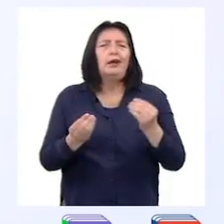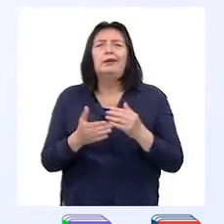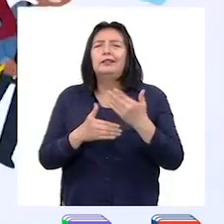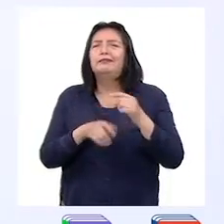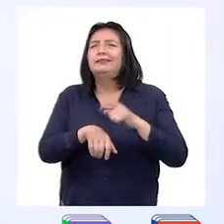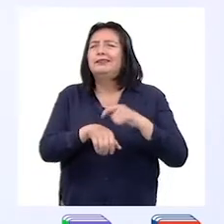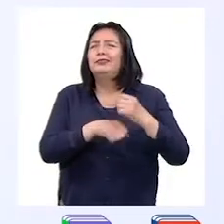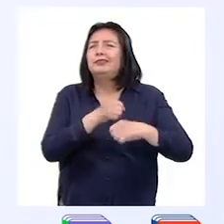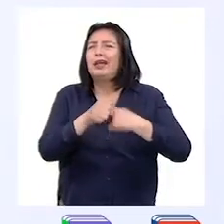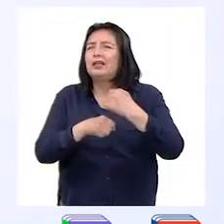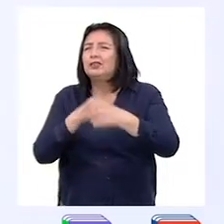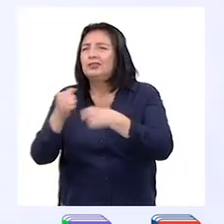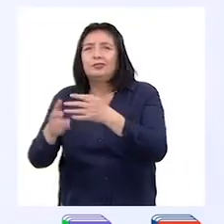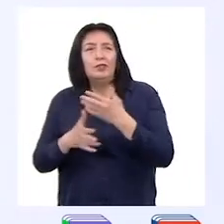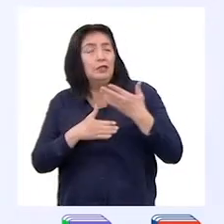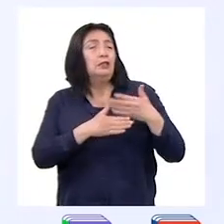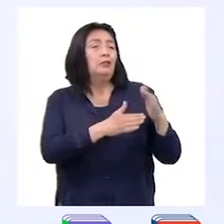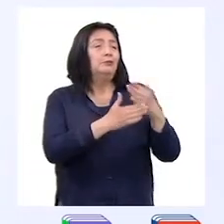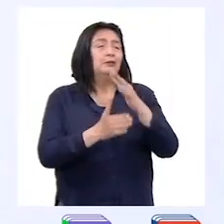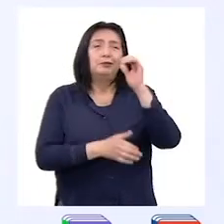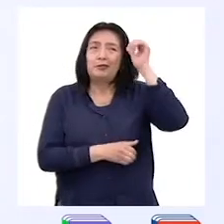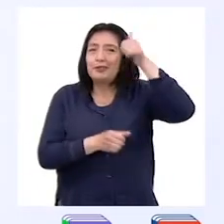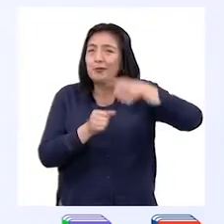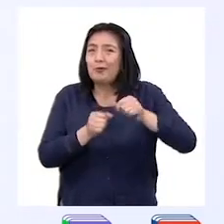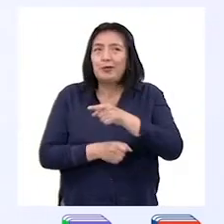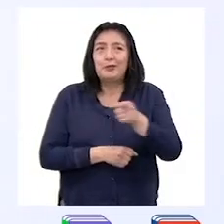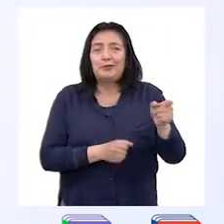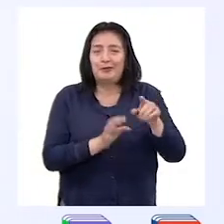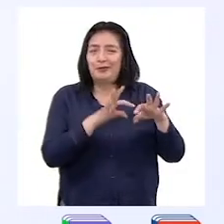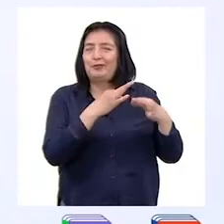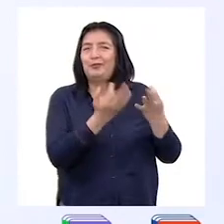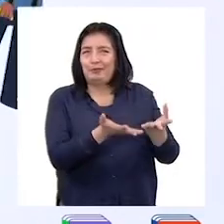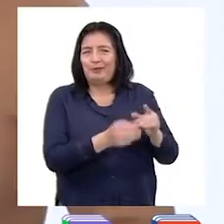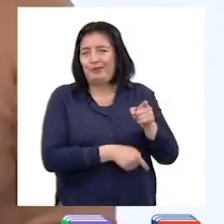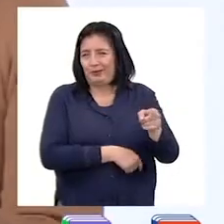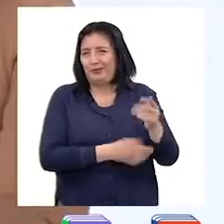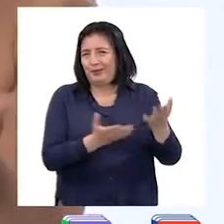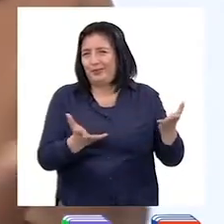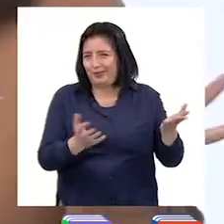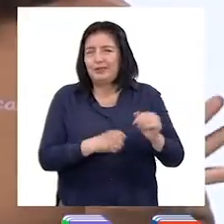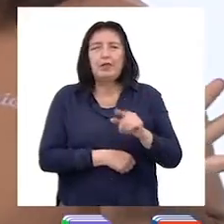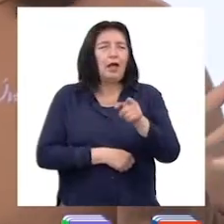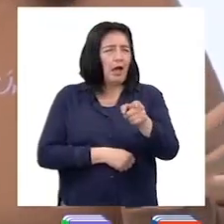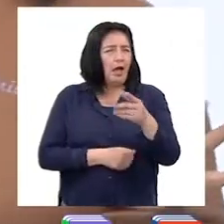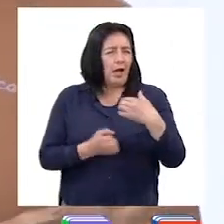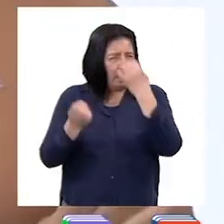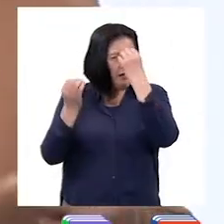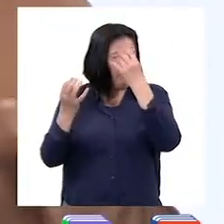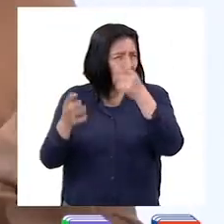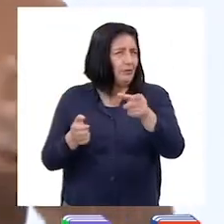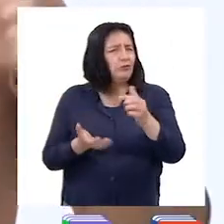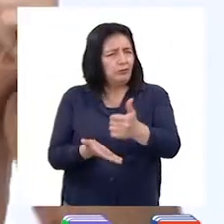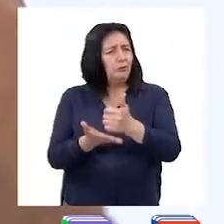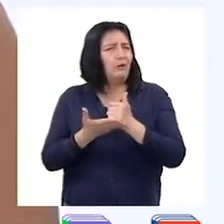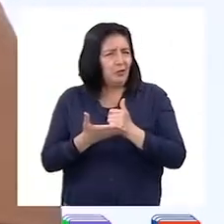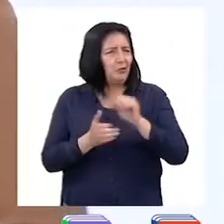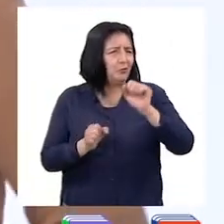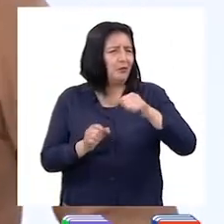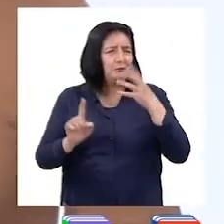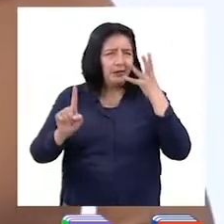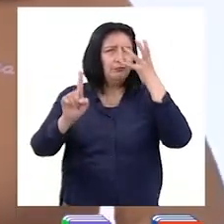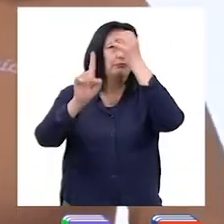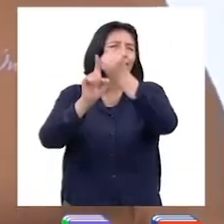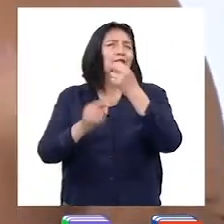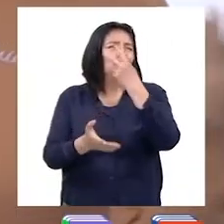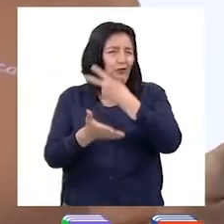del tiempo y compartiremos los recuerdos que tienen nuestros familiares sobre ellos. Toda esta información nos ayudará a lograr nuestro reto